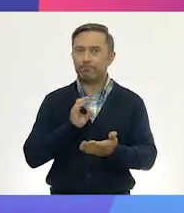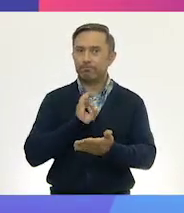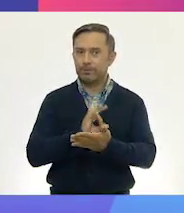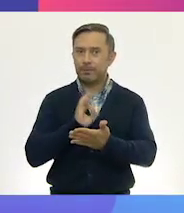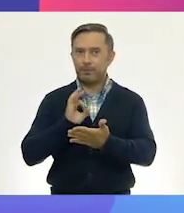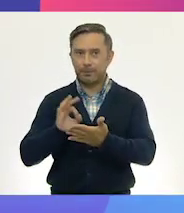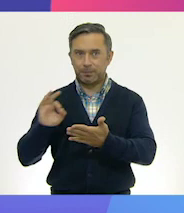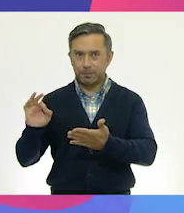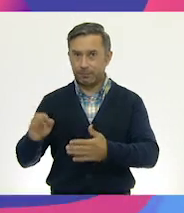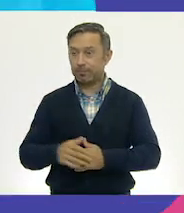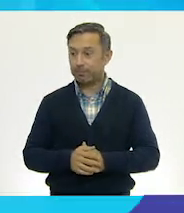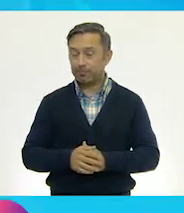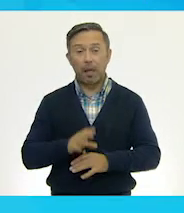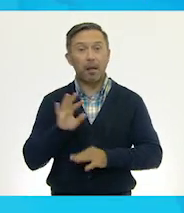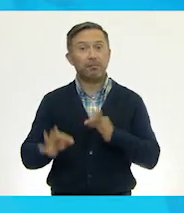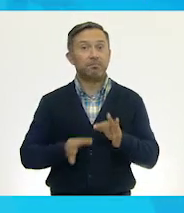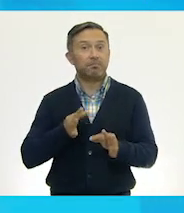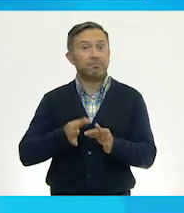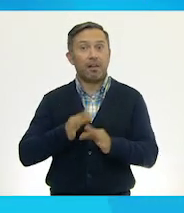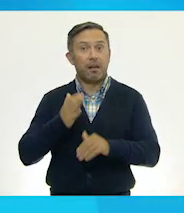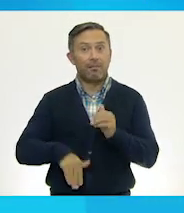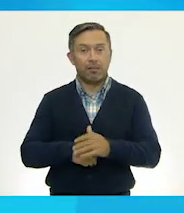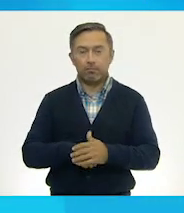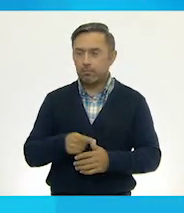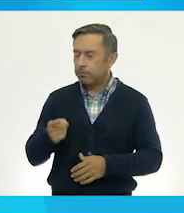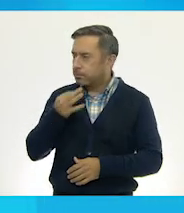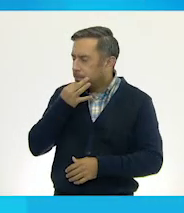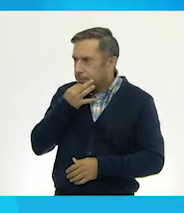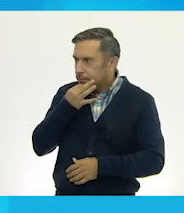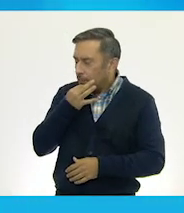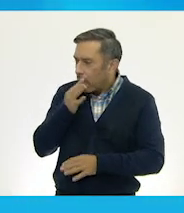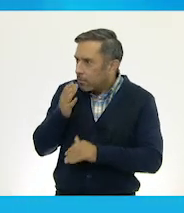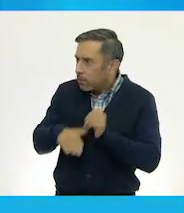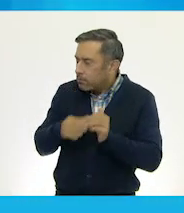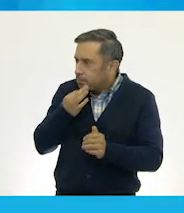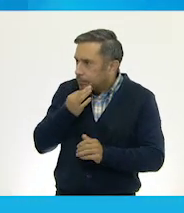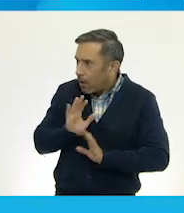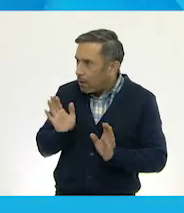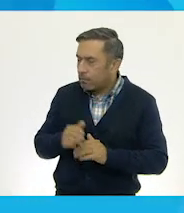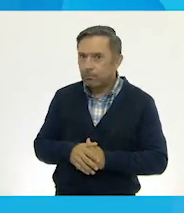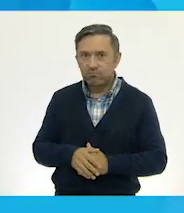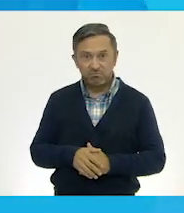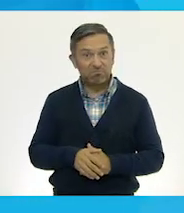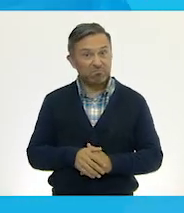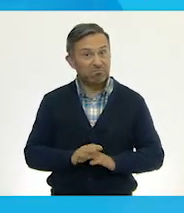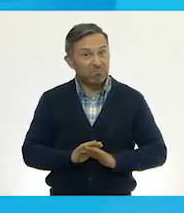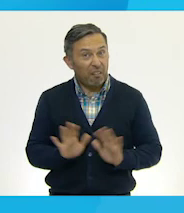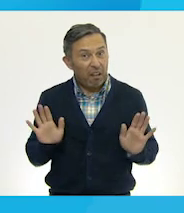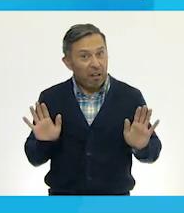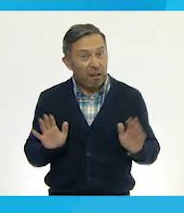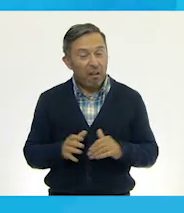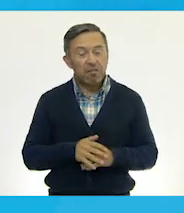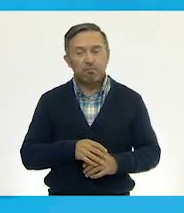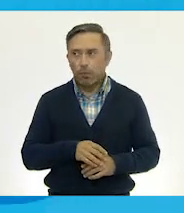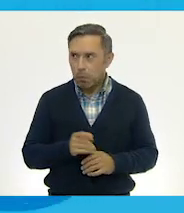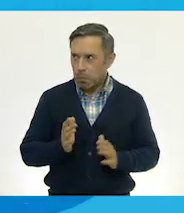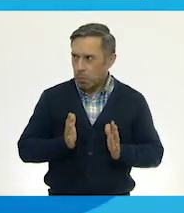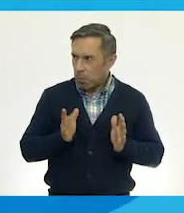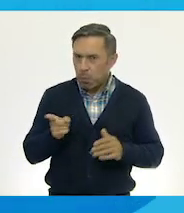ya terminé. ¿Ya terminaste? Ya. Qué rápida eres, yo estoy